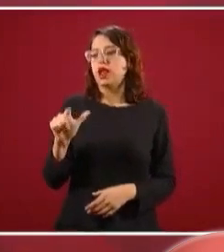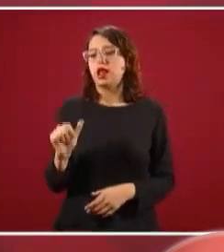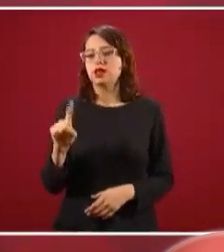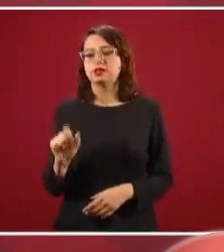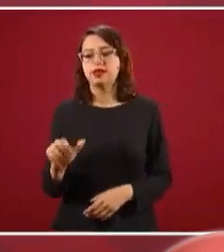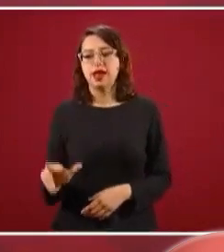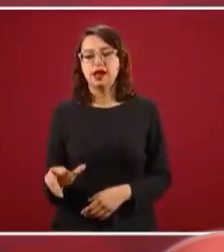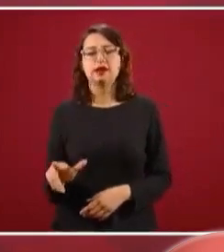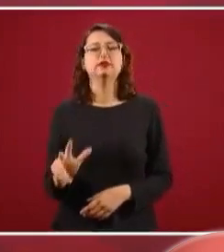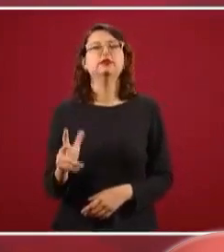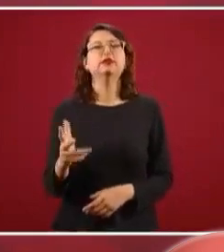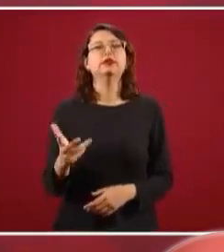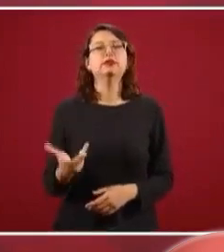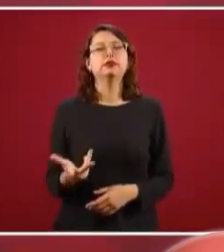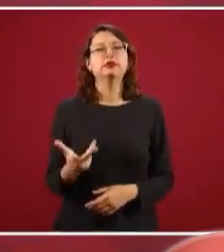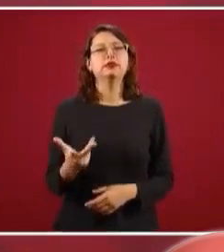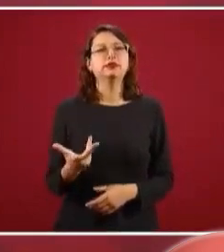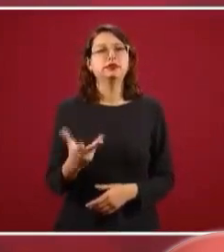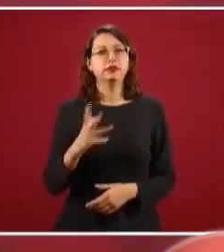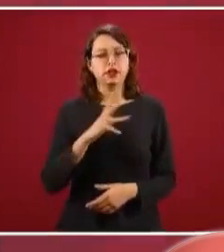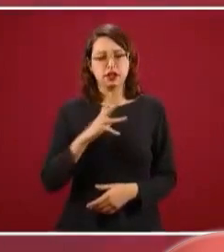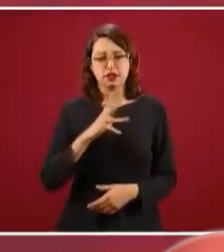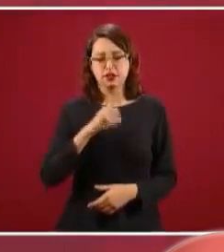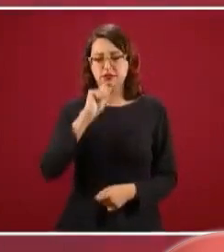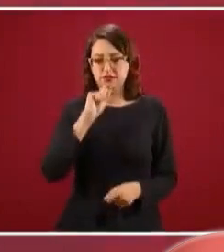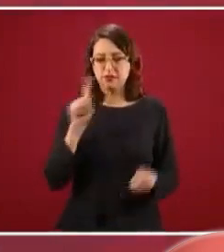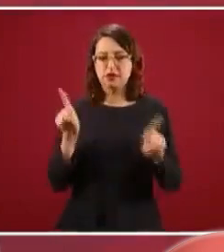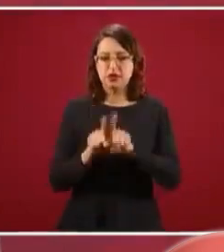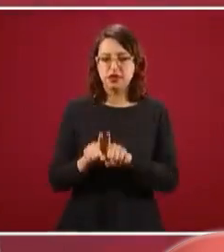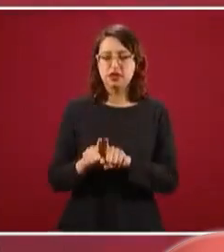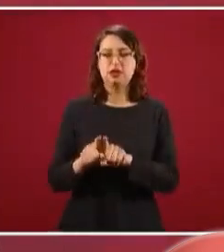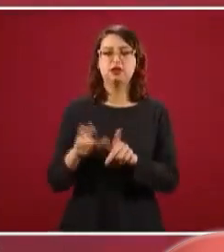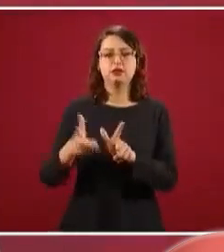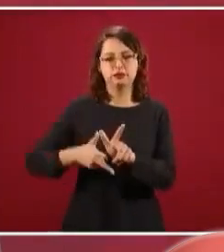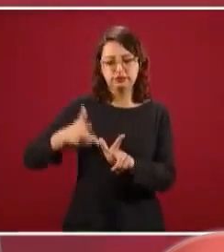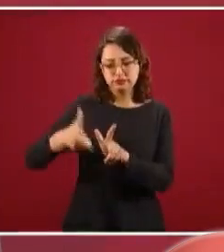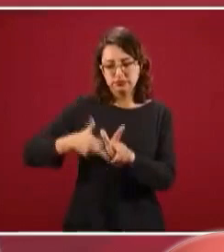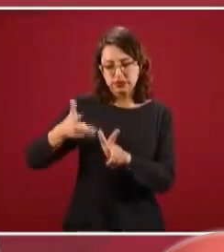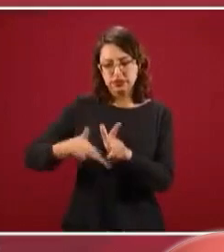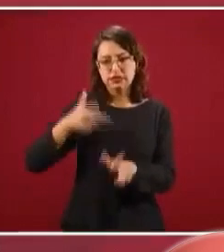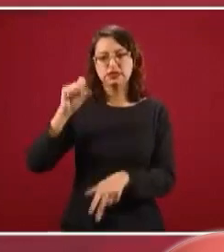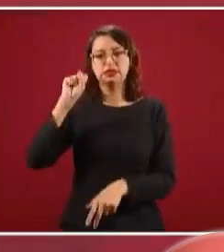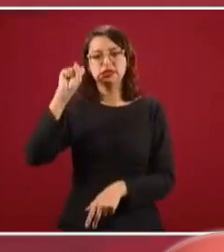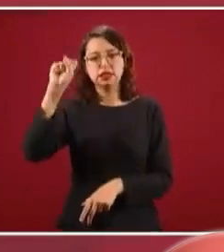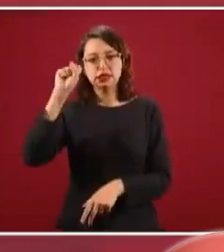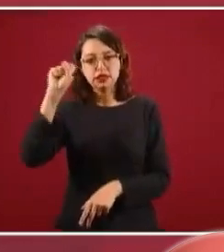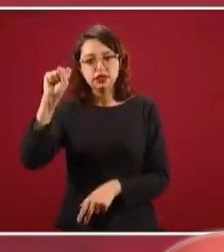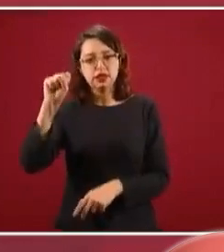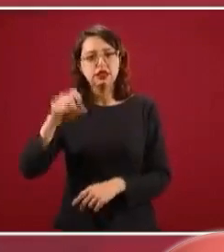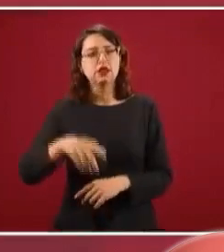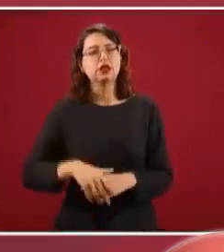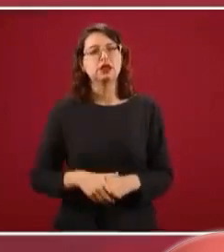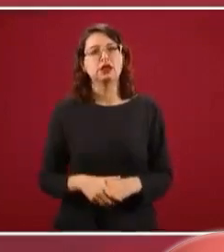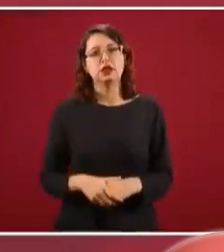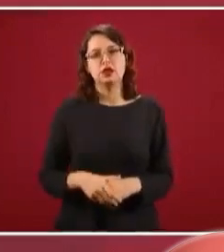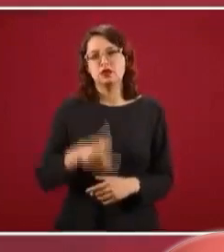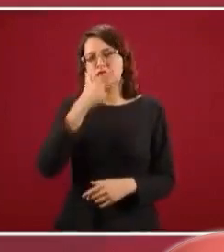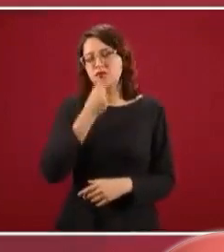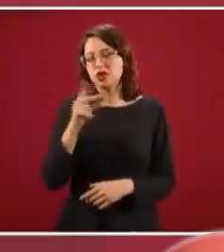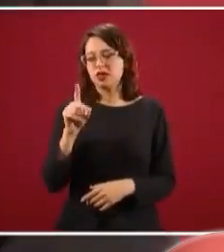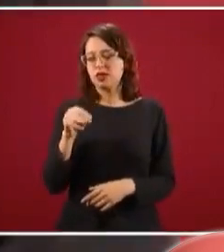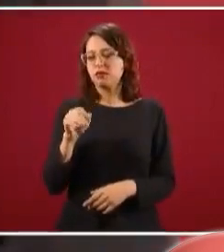los movimientos del sindicato ferrocarrilero con Demetrio